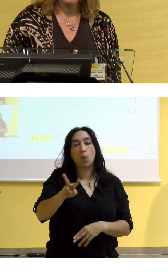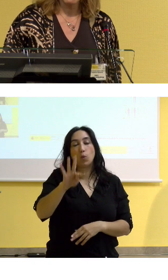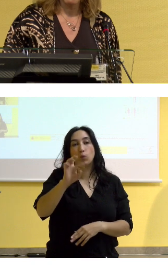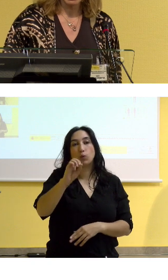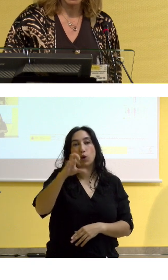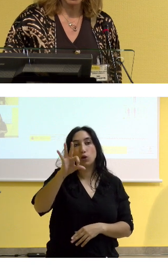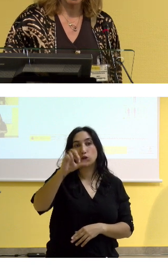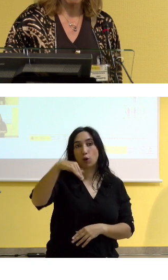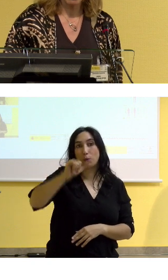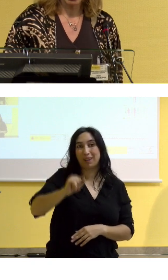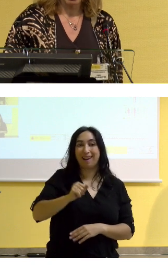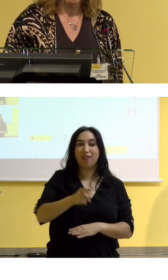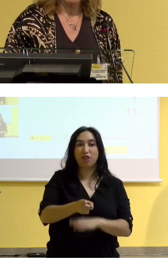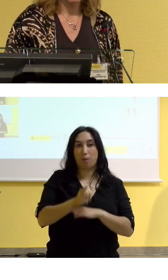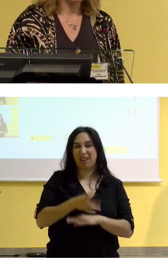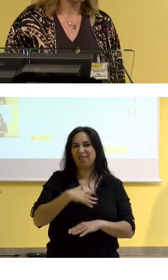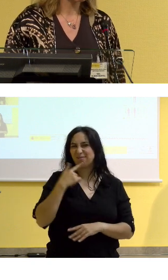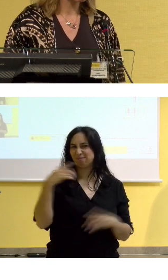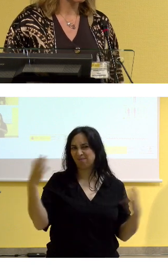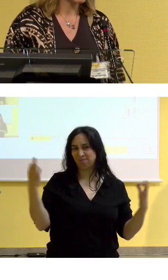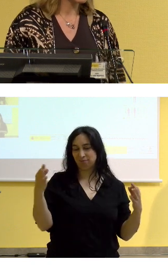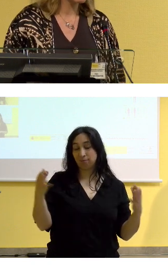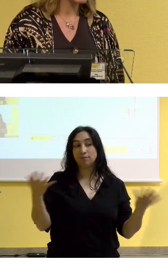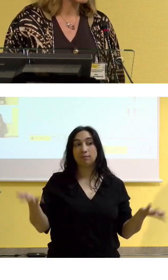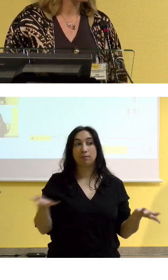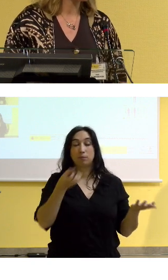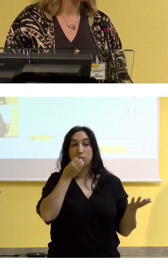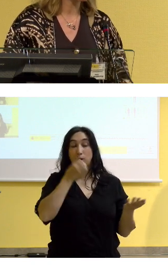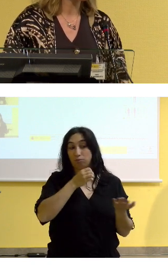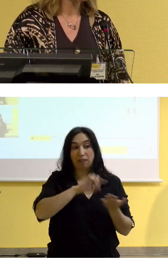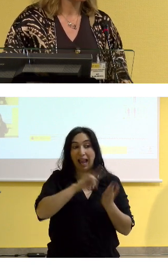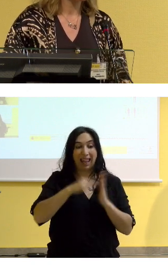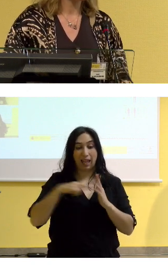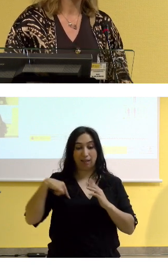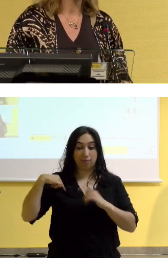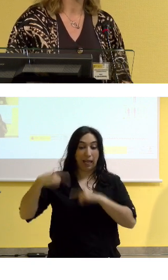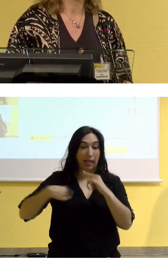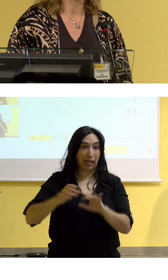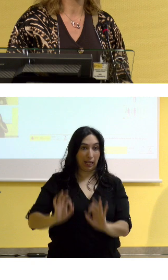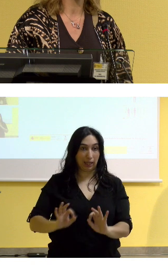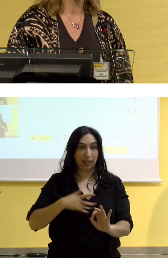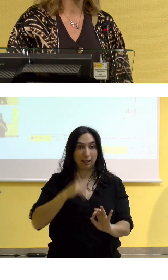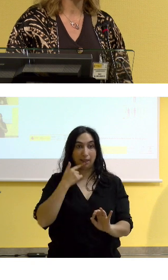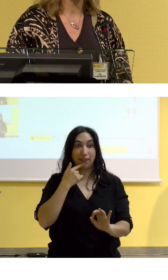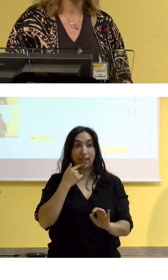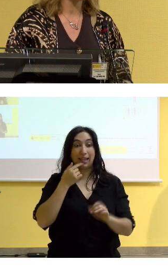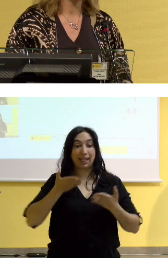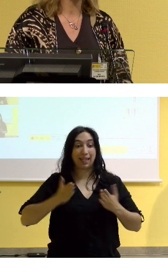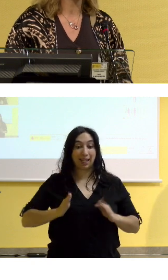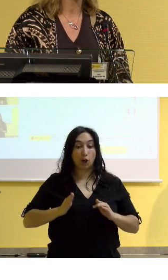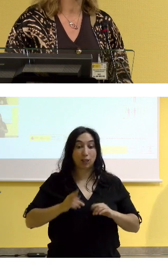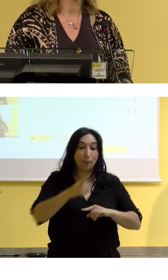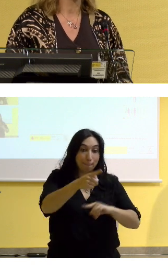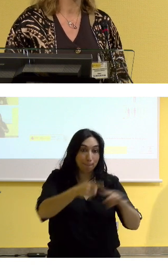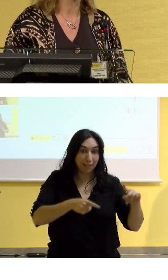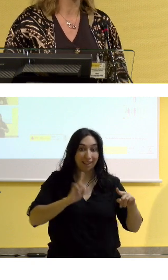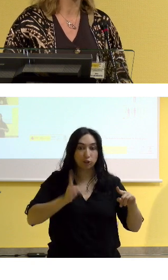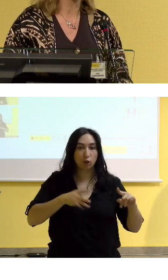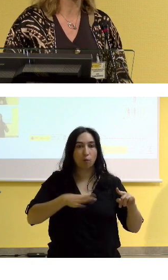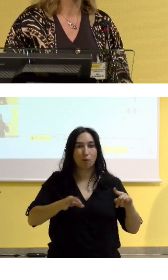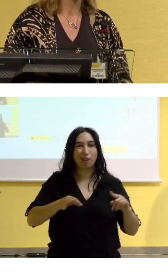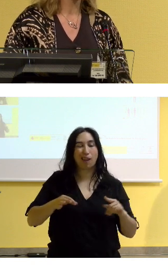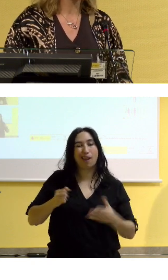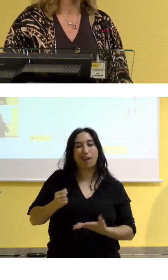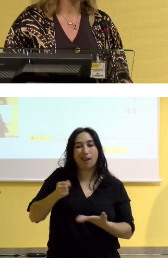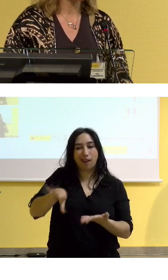¿Qué significa esto? Pues solo por la ley de la genética, la mitad de la descendencia podría heredar esa